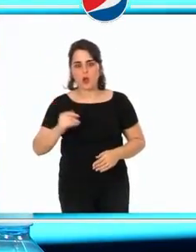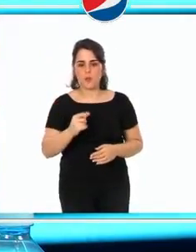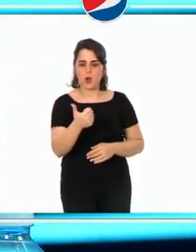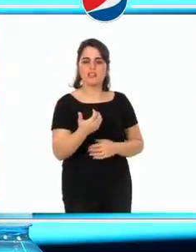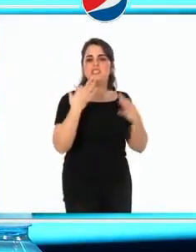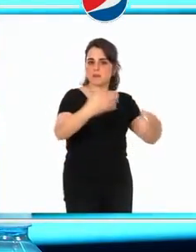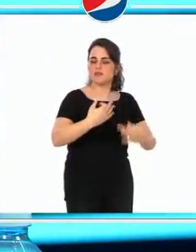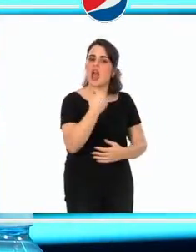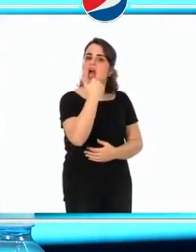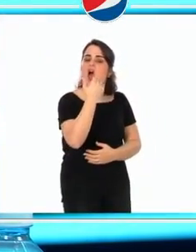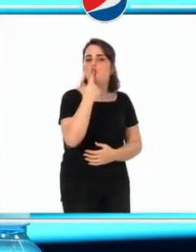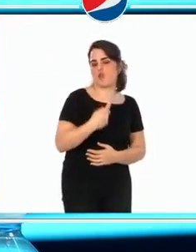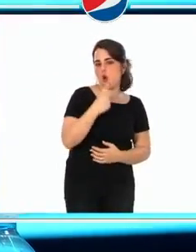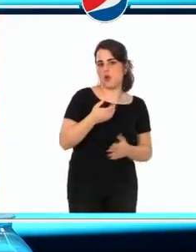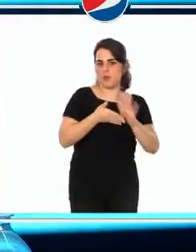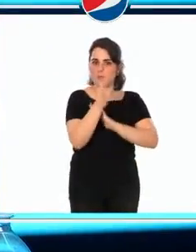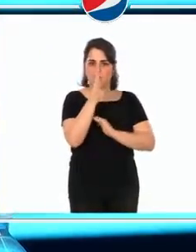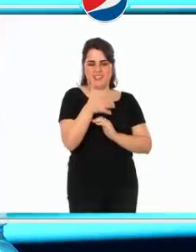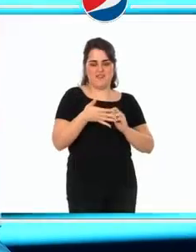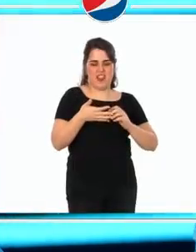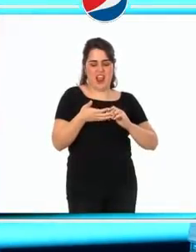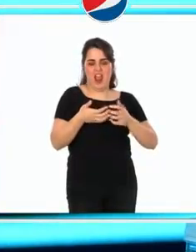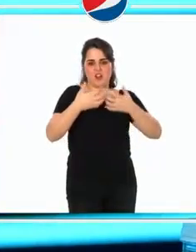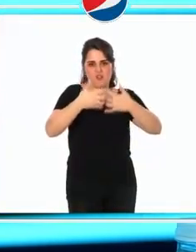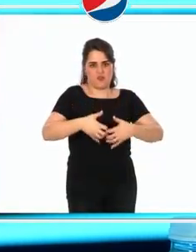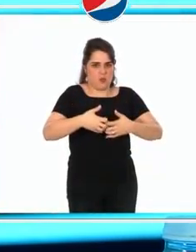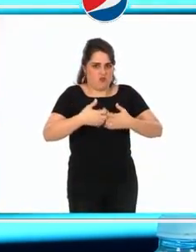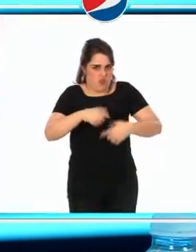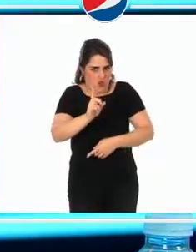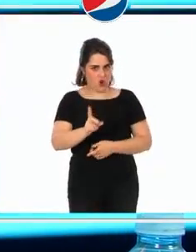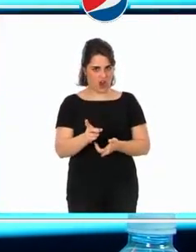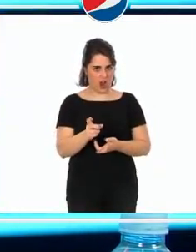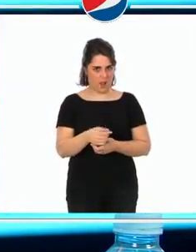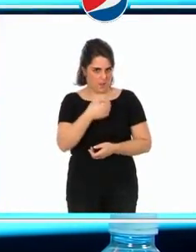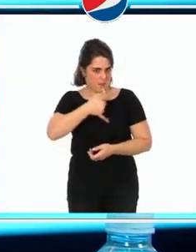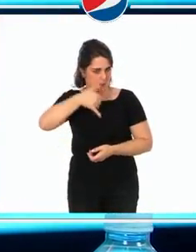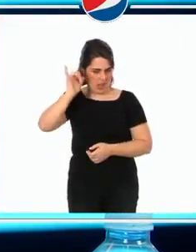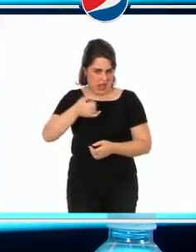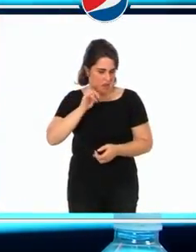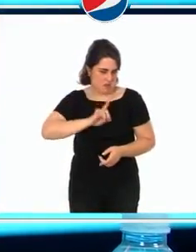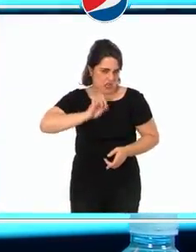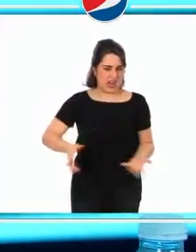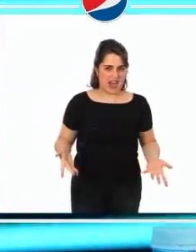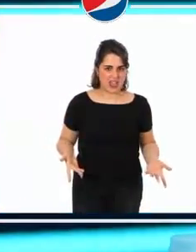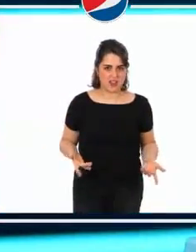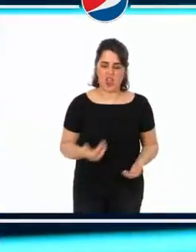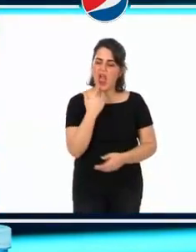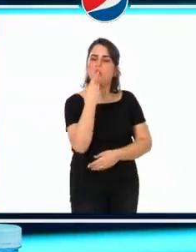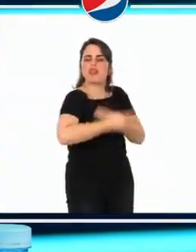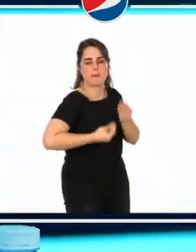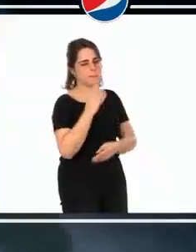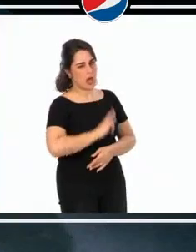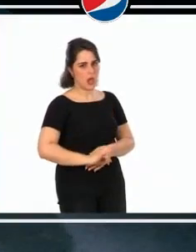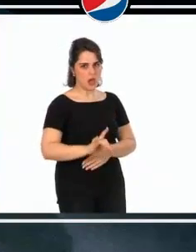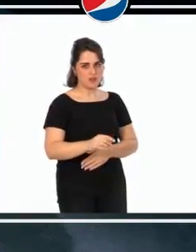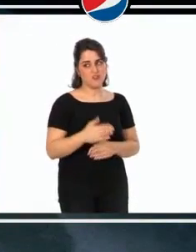rojo para el niño. Mierda, o sea, esto no funciona. Sí. Siempre he llevado algo rojo y no funciona. Es mentira. Ander. Algo estás haciendo mentira, mal. Mentira. Quizás no es suficiente.